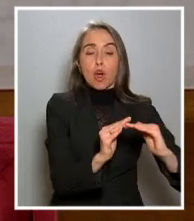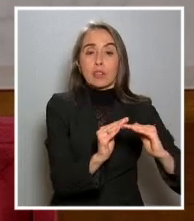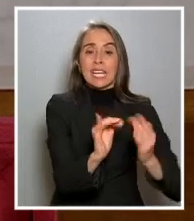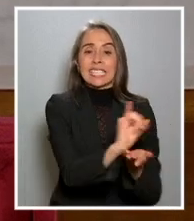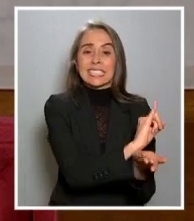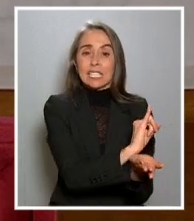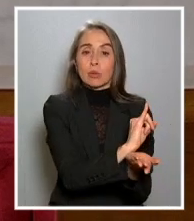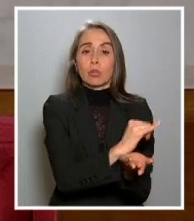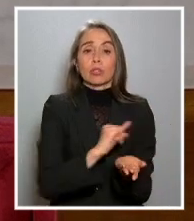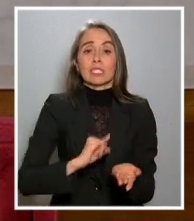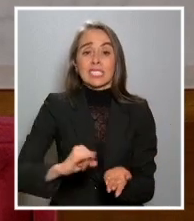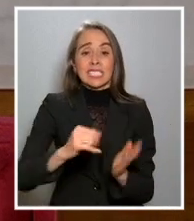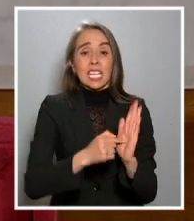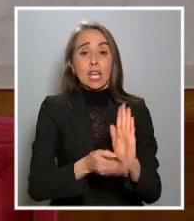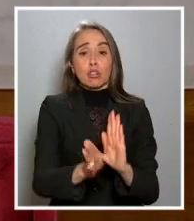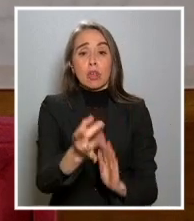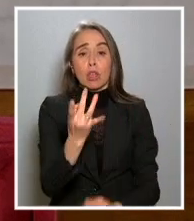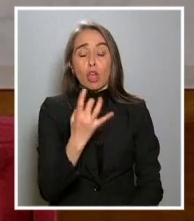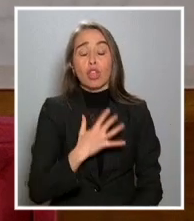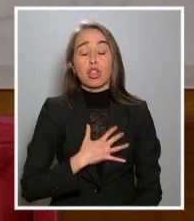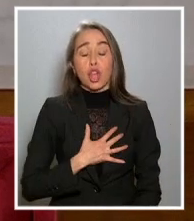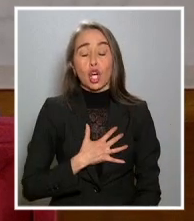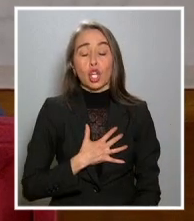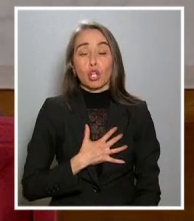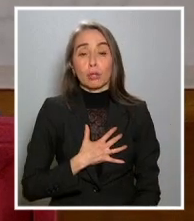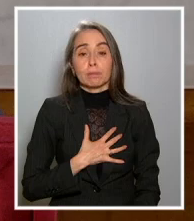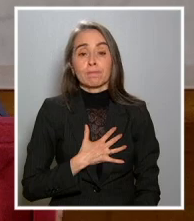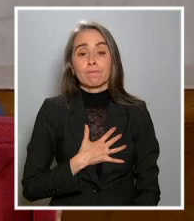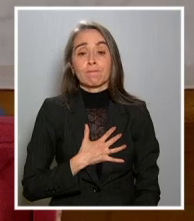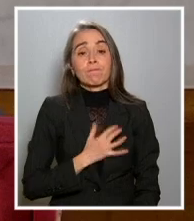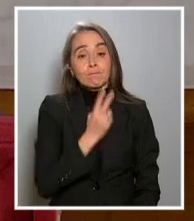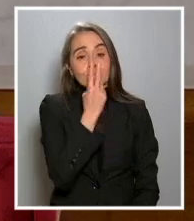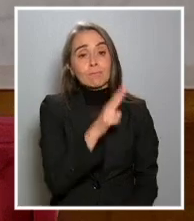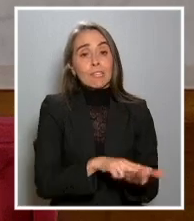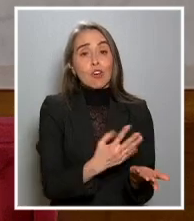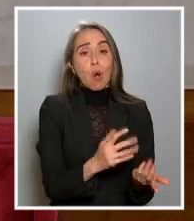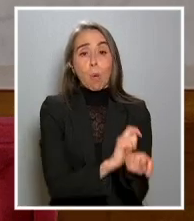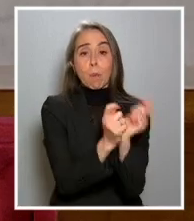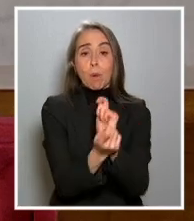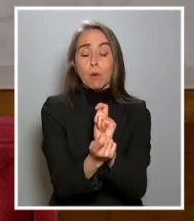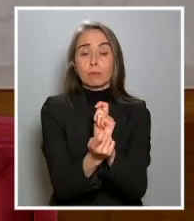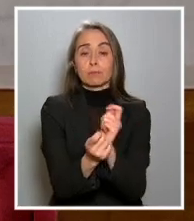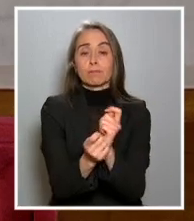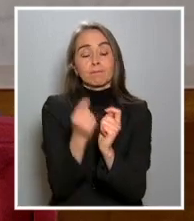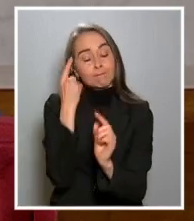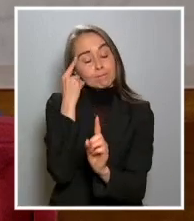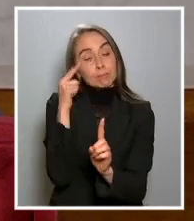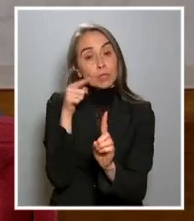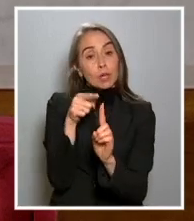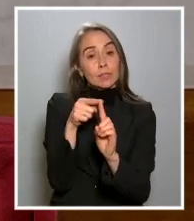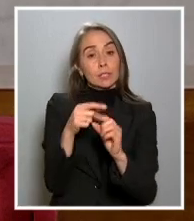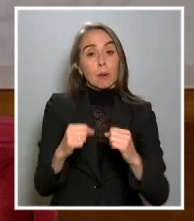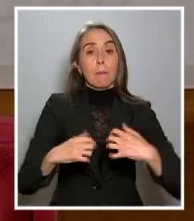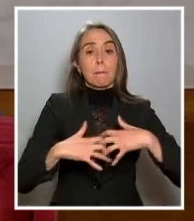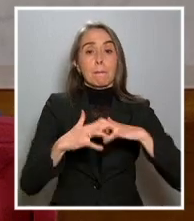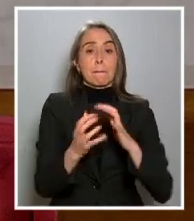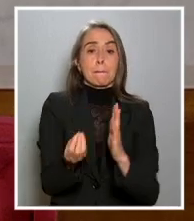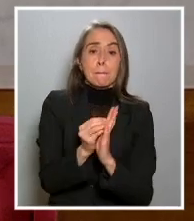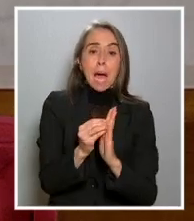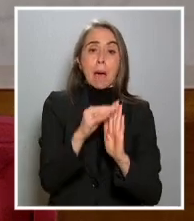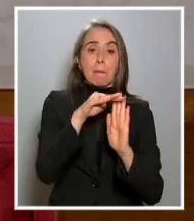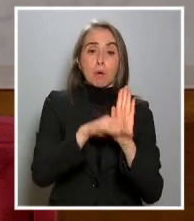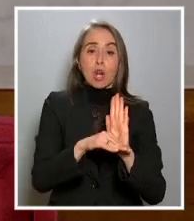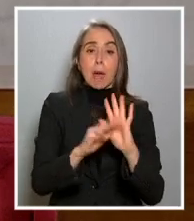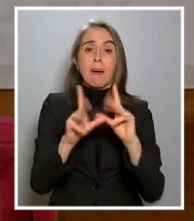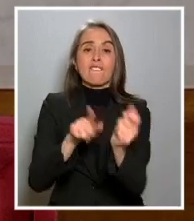sigue siendo dolorosa. Para revertir esta realidad, nos hemos propuesto consolidar y ampliar programas como Familias